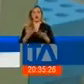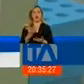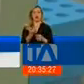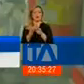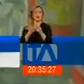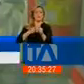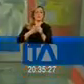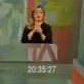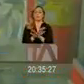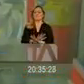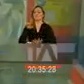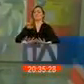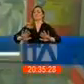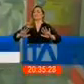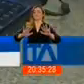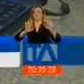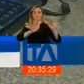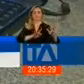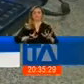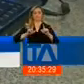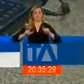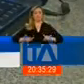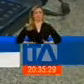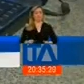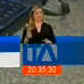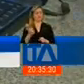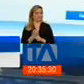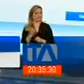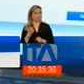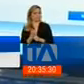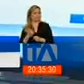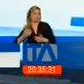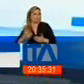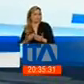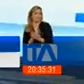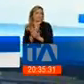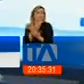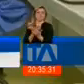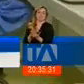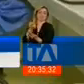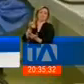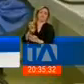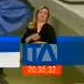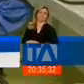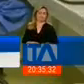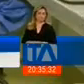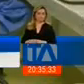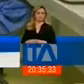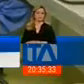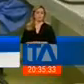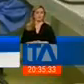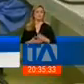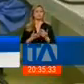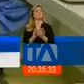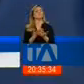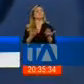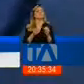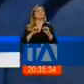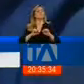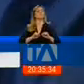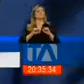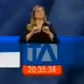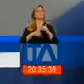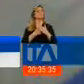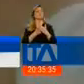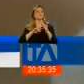de concluir. Ahora la Secretaría de Salud trabaja para renovar estos implementos, pero en esta ocasión se plantea la posibilidad de incluir